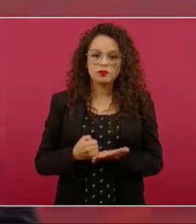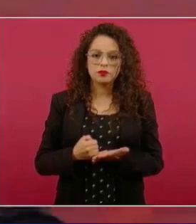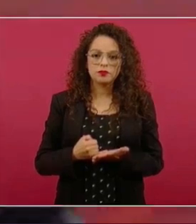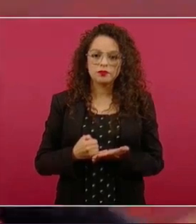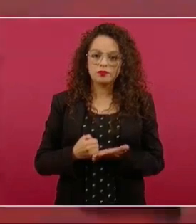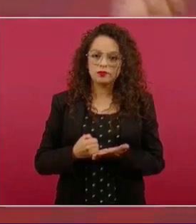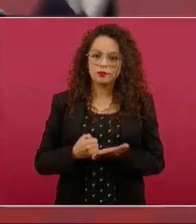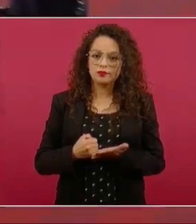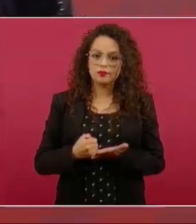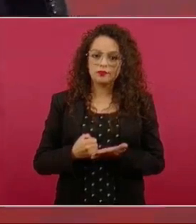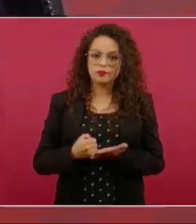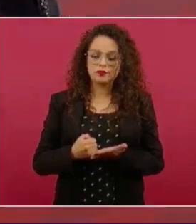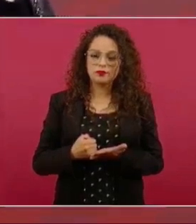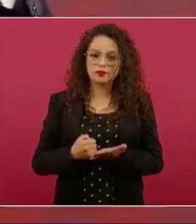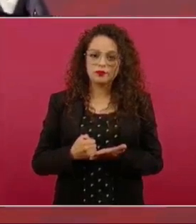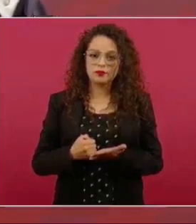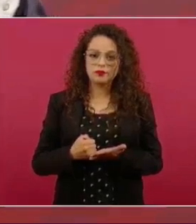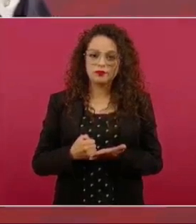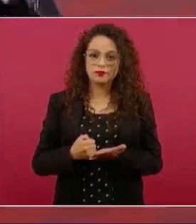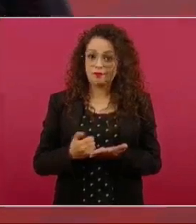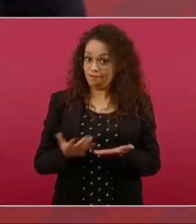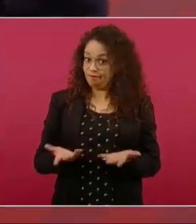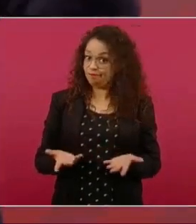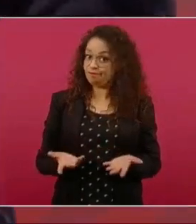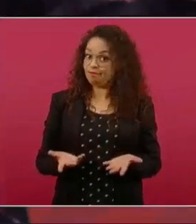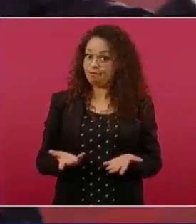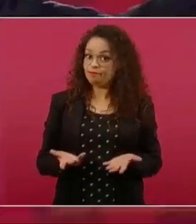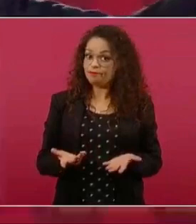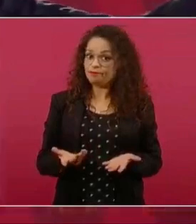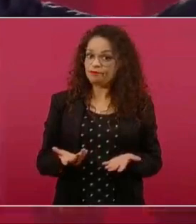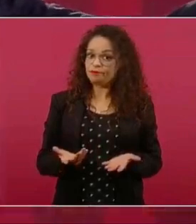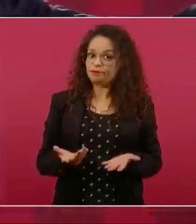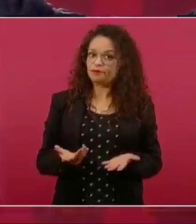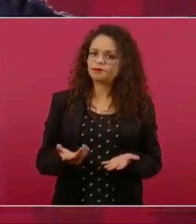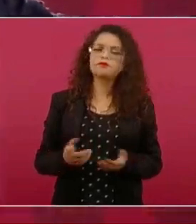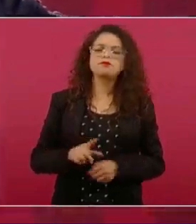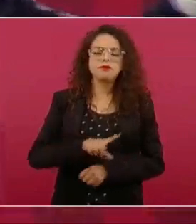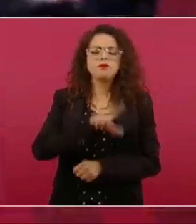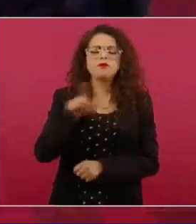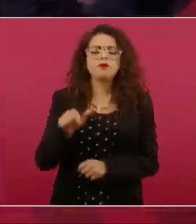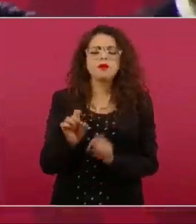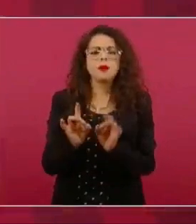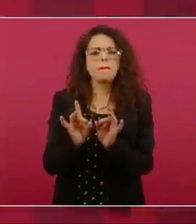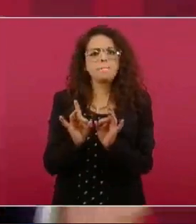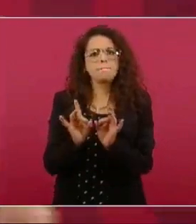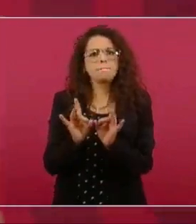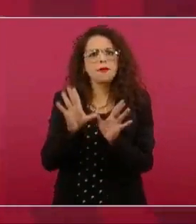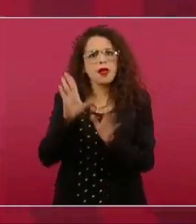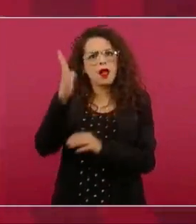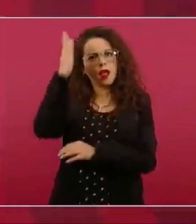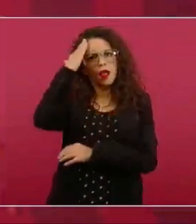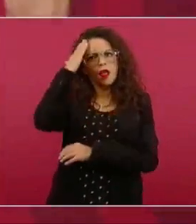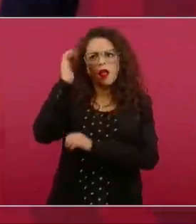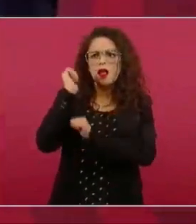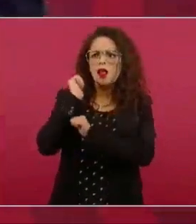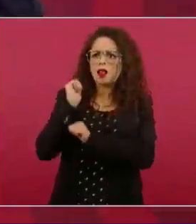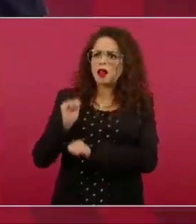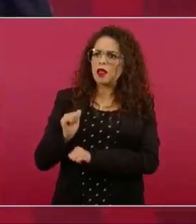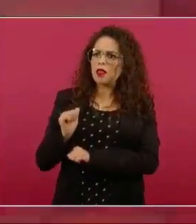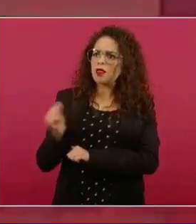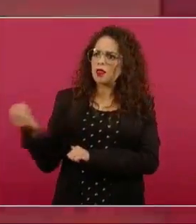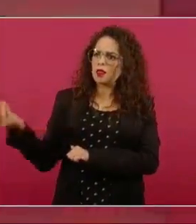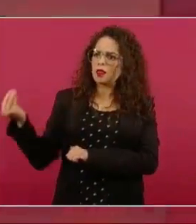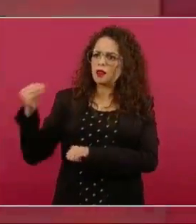Y luego, de repente aparece como líder de la sociedad civil, desde luego,